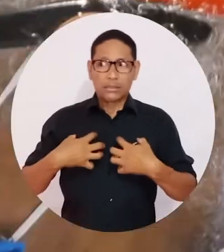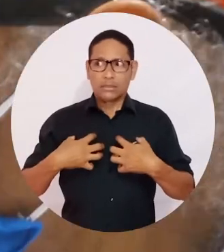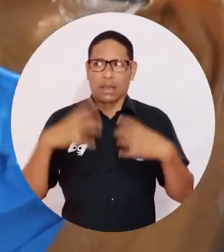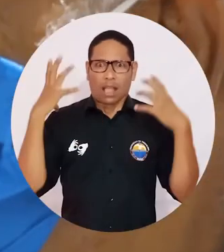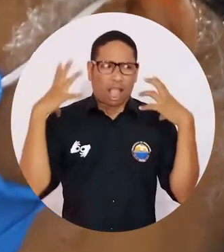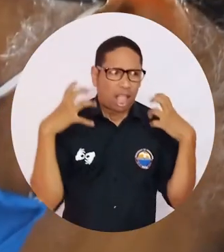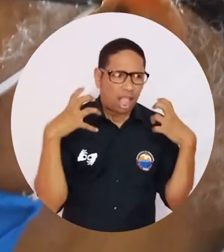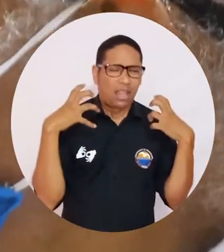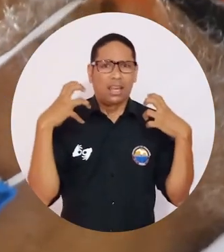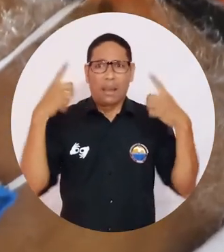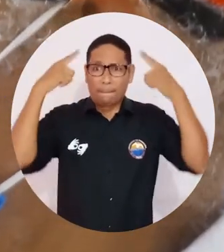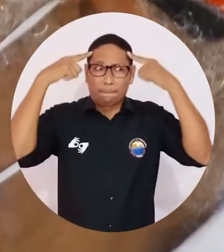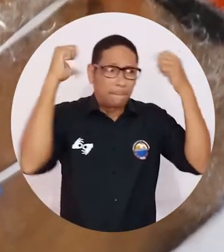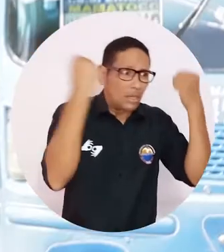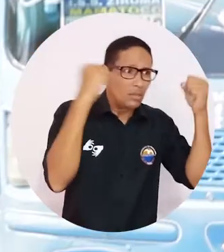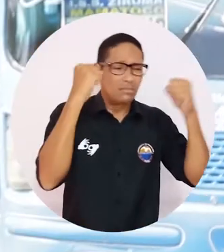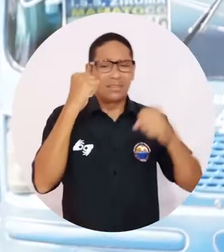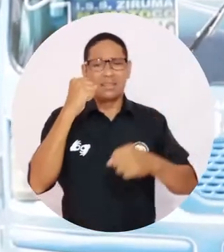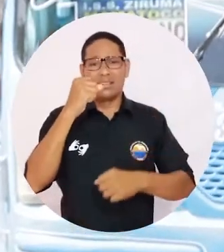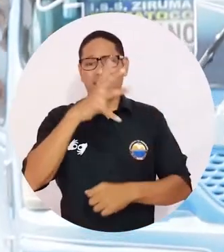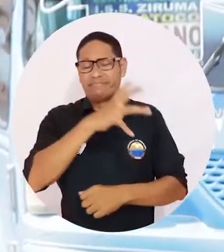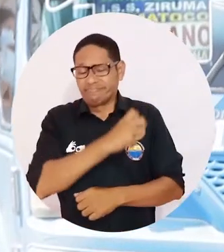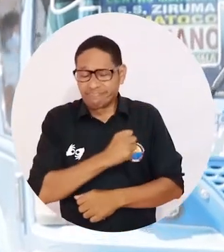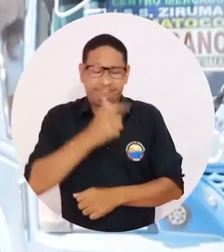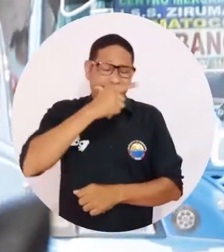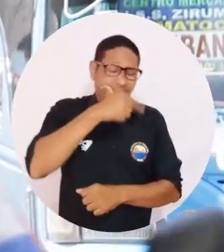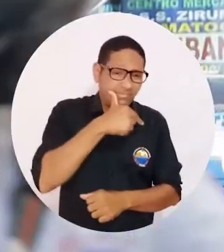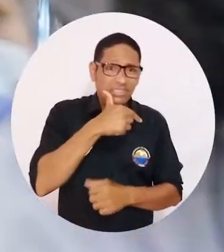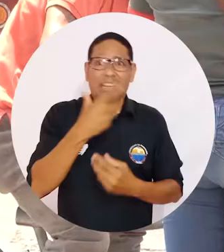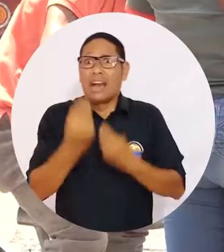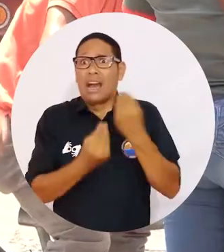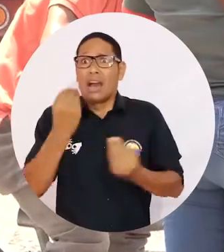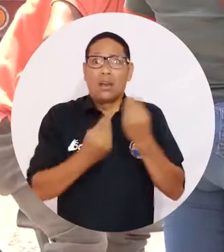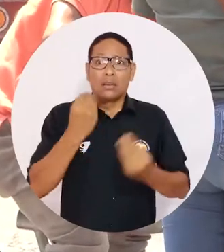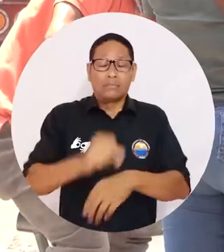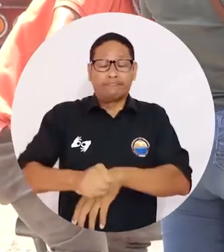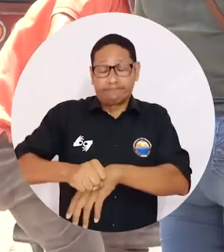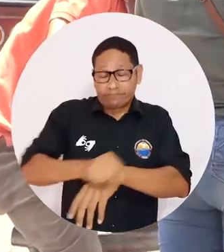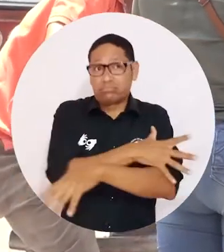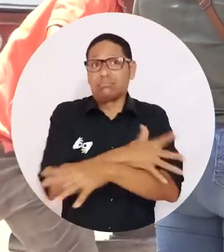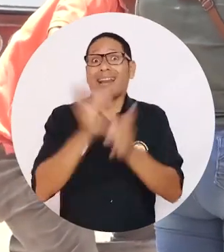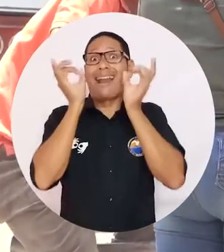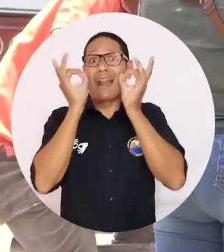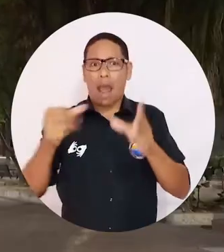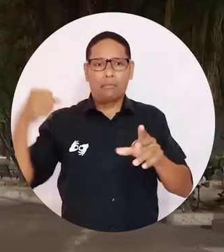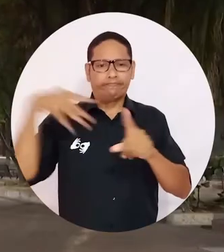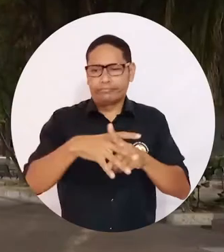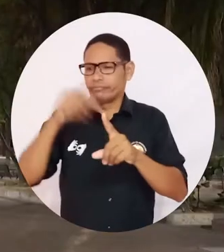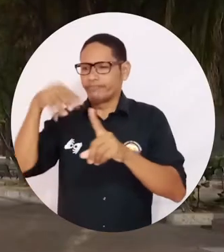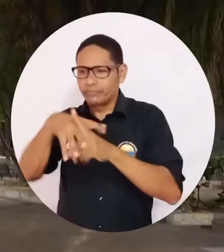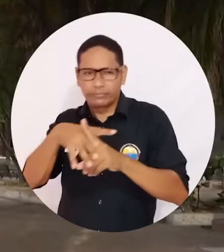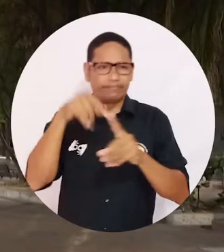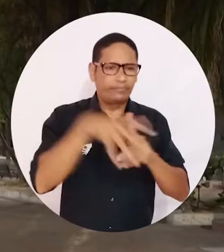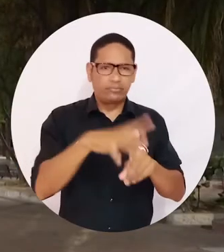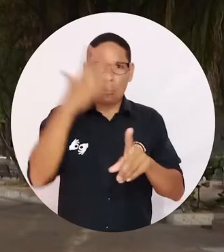mismo. El miedo, la ansiedad, el estrés, la tristeza y la incertidumbre han sido algunas de las emociones que se han agravado a raíz de